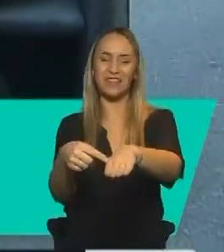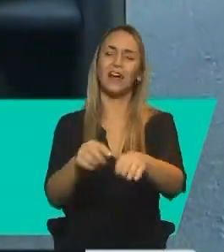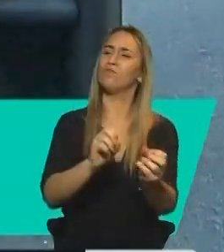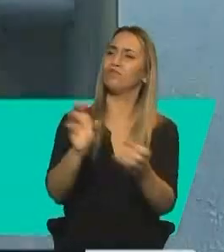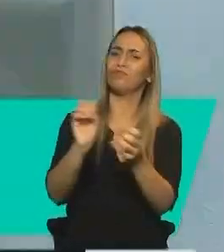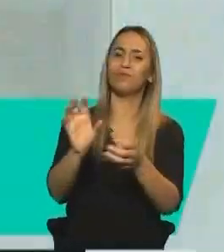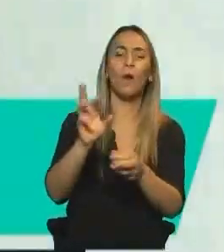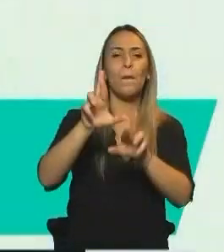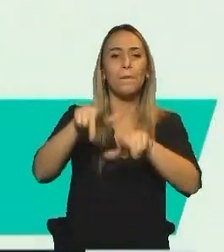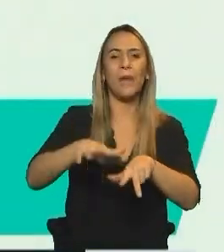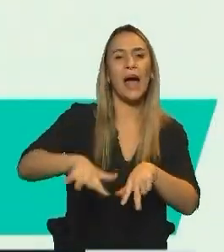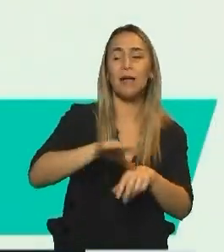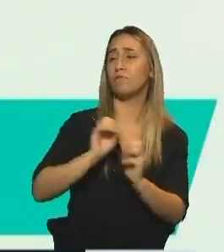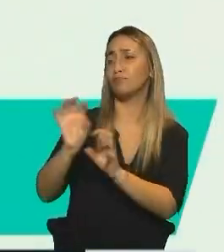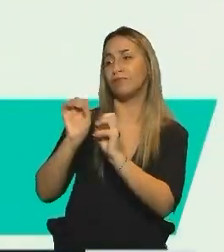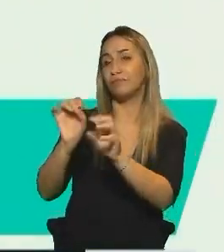zona.